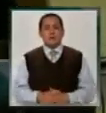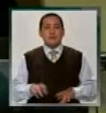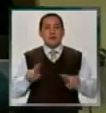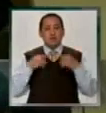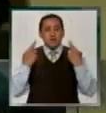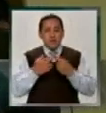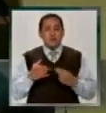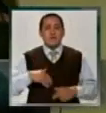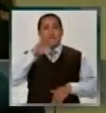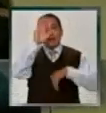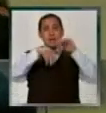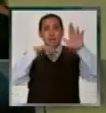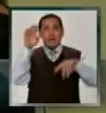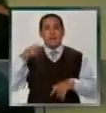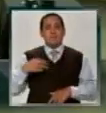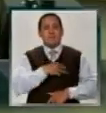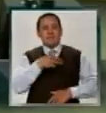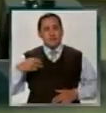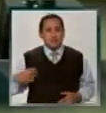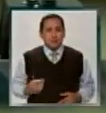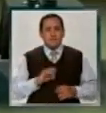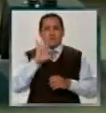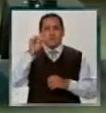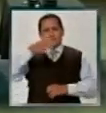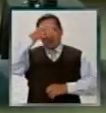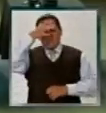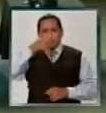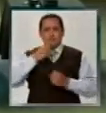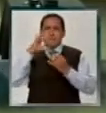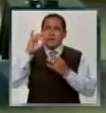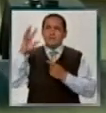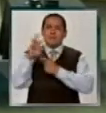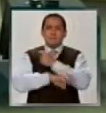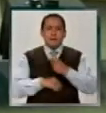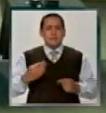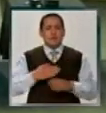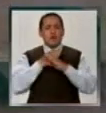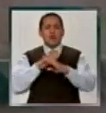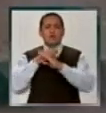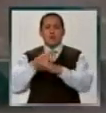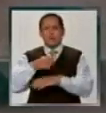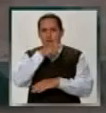a cancilleres y zares antidrogas, tanto de los países productores como